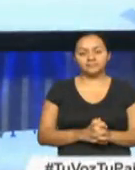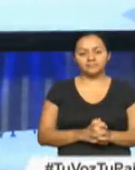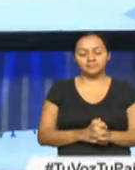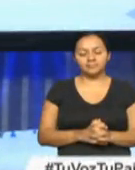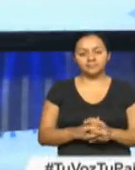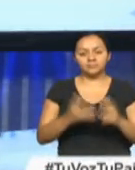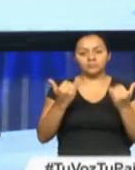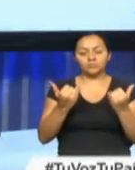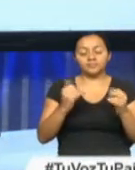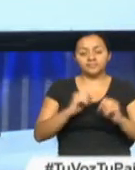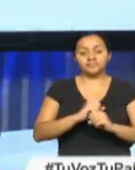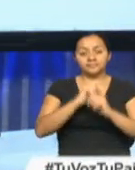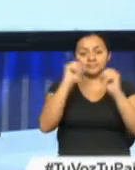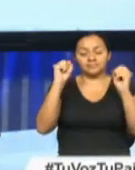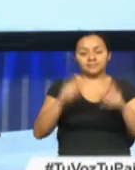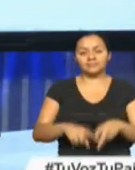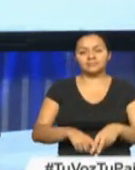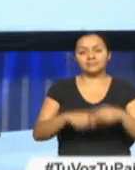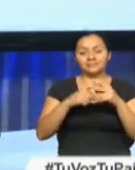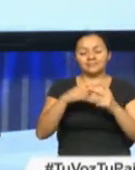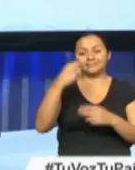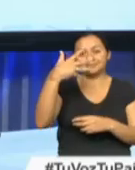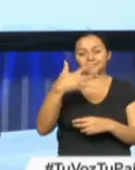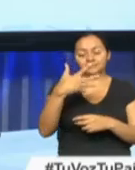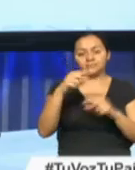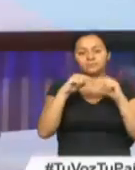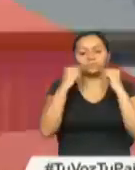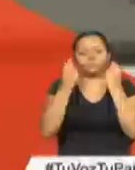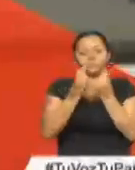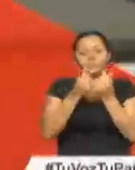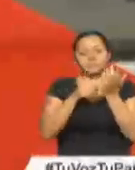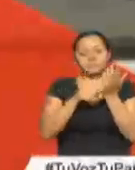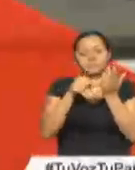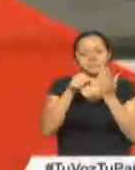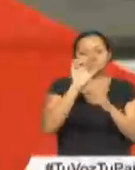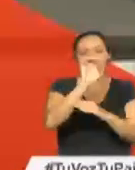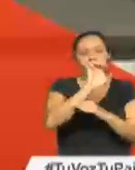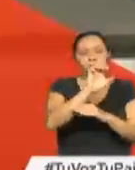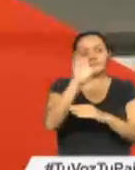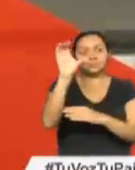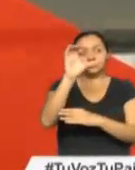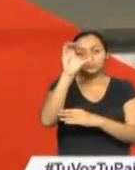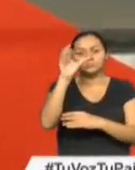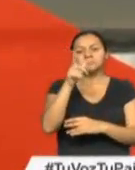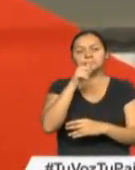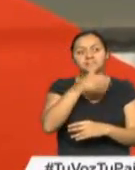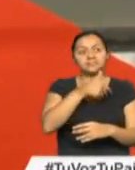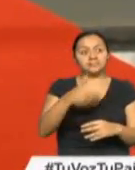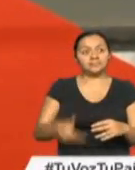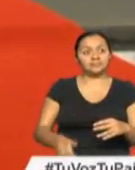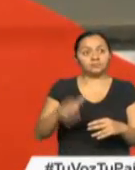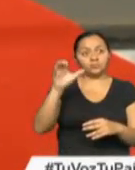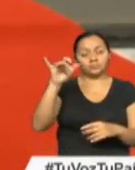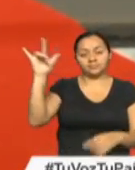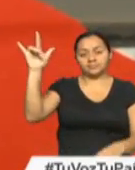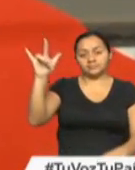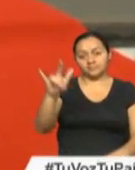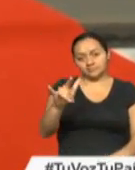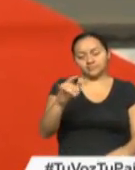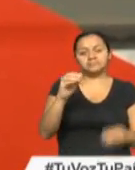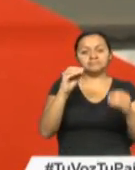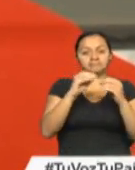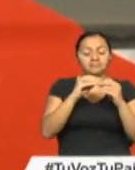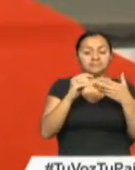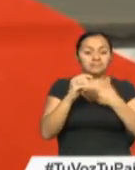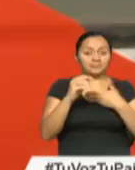Esta mañana inició el quinto gabinete binacional entre Ecuador y Colombia, presidido por los mandatarios de las dos naciones. La